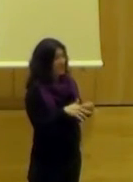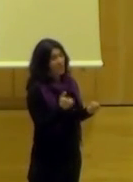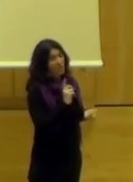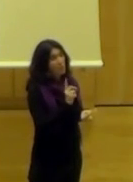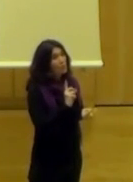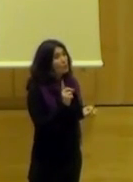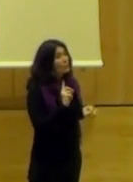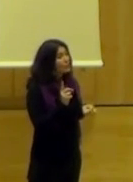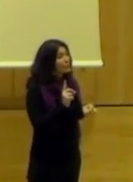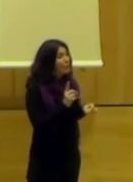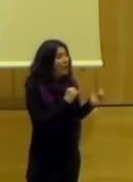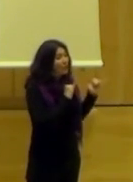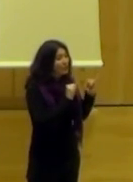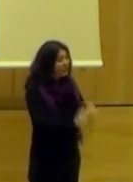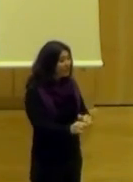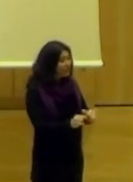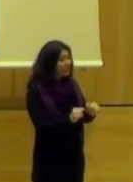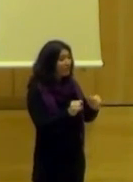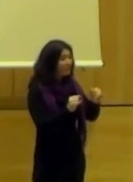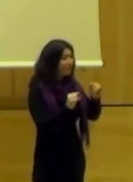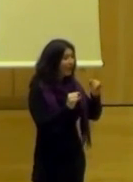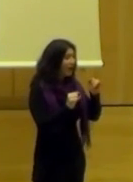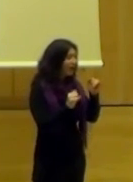llevar nada que suponga un gran